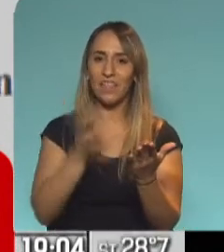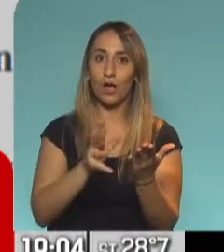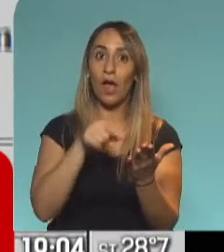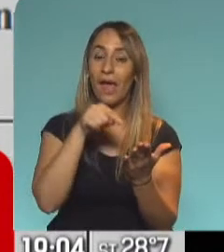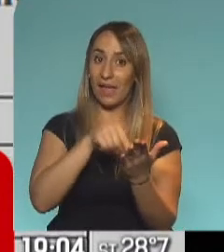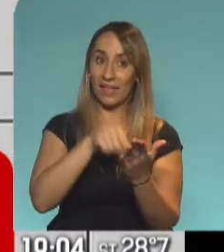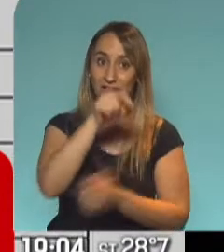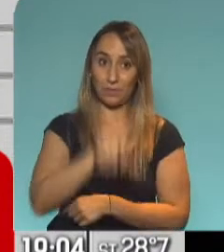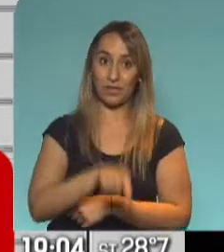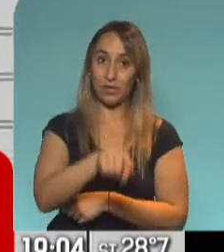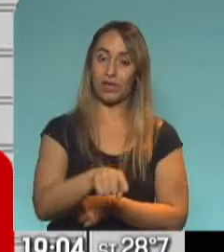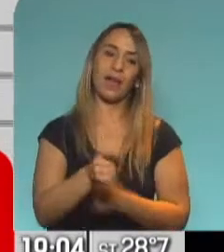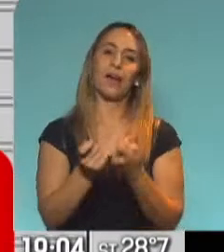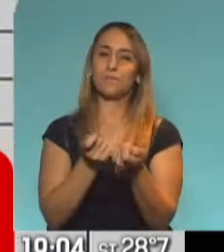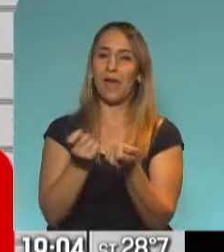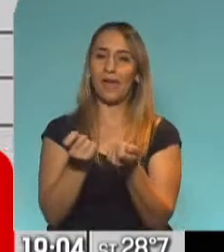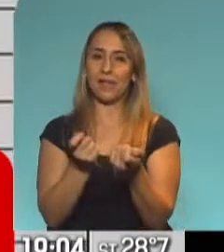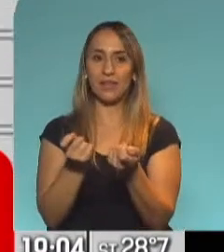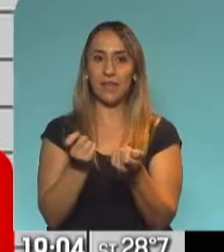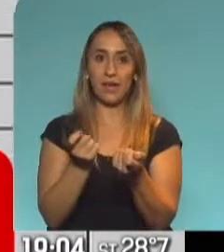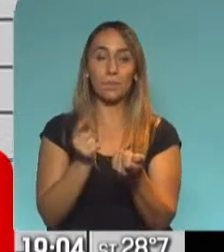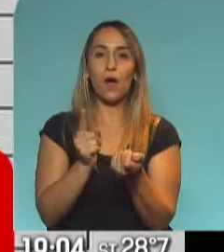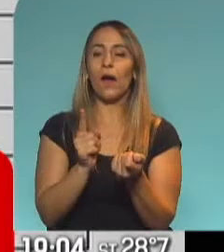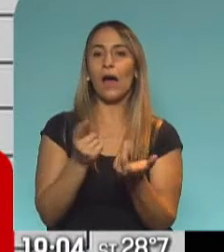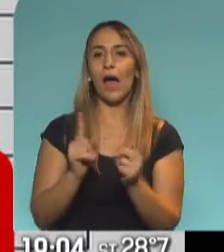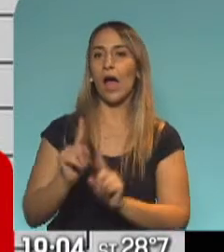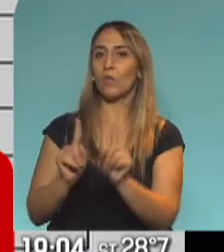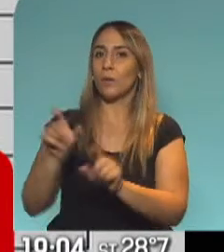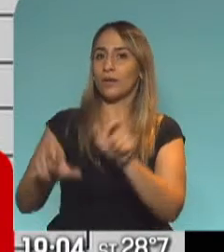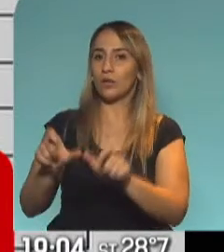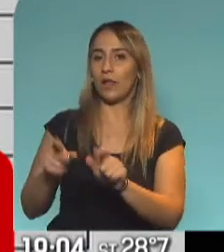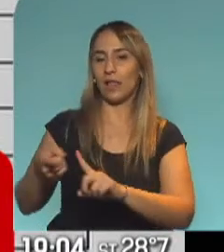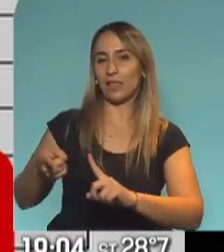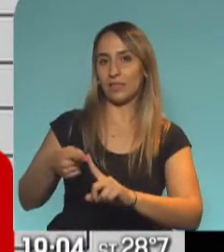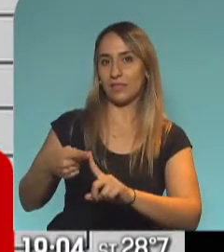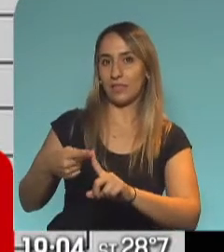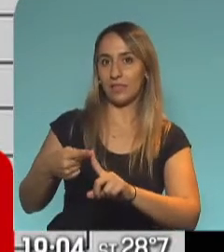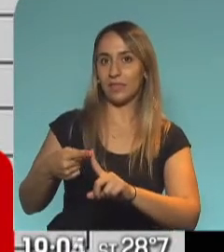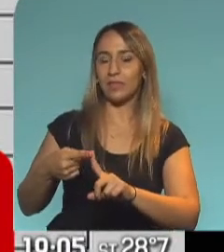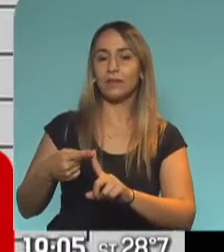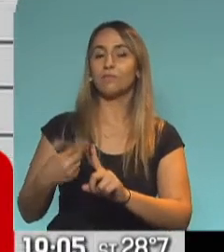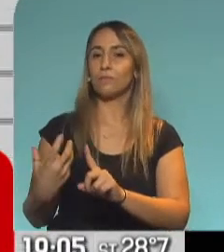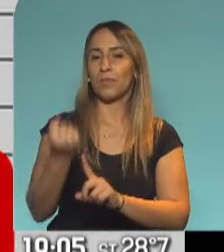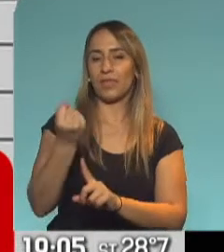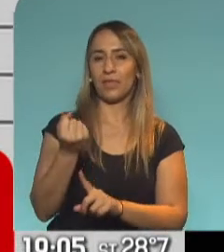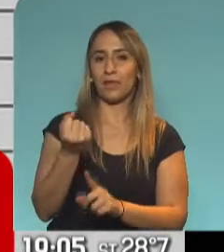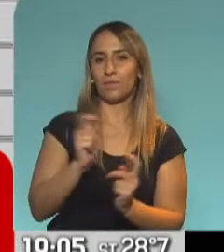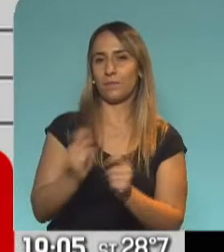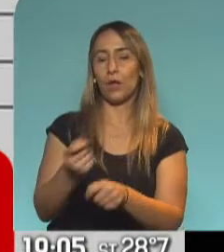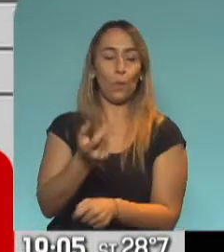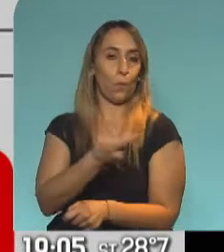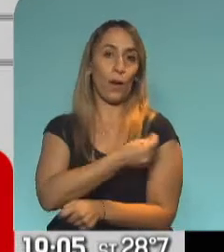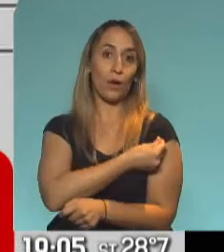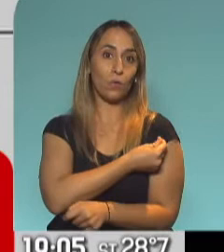regulaba esta posibilidad que tenían algunas personas de cercanía al poder de obtener una vacuna en